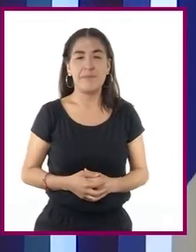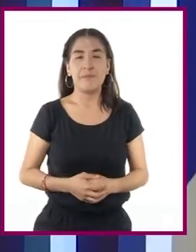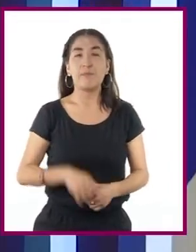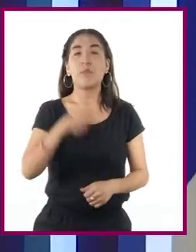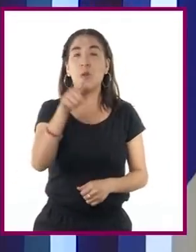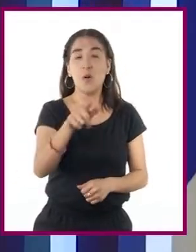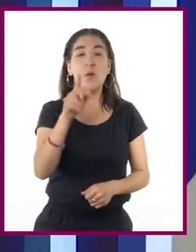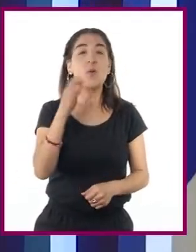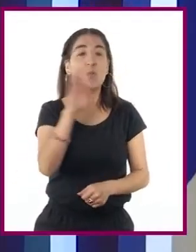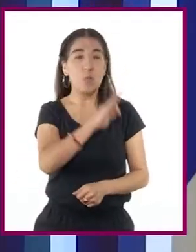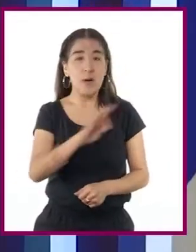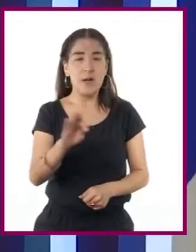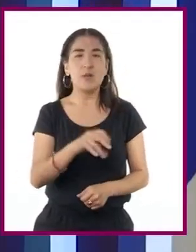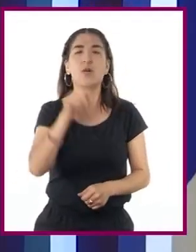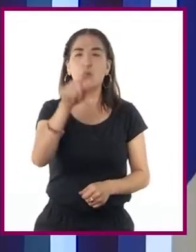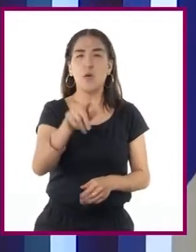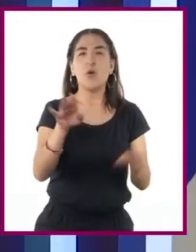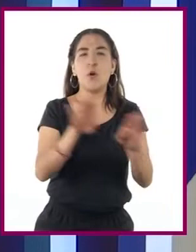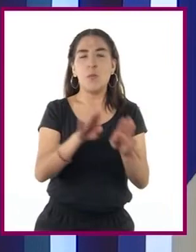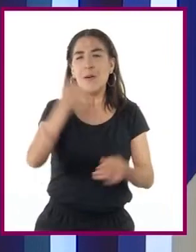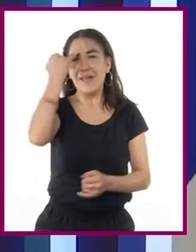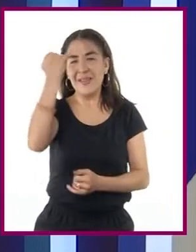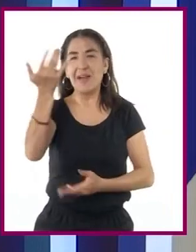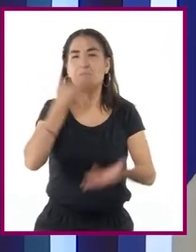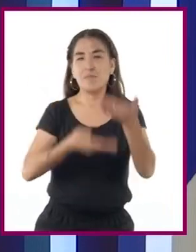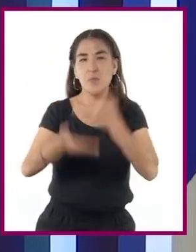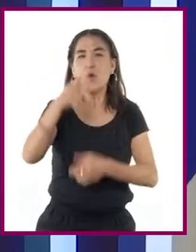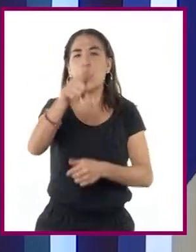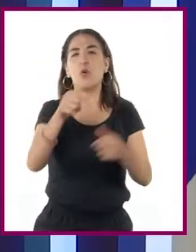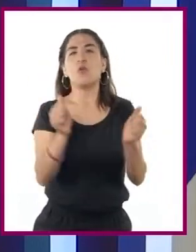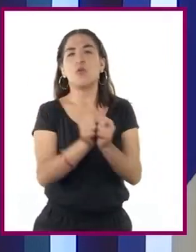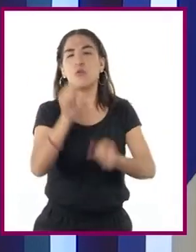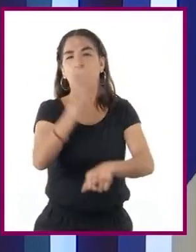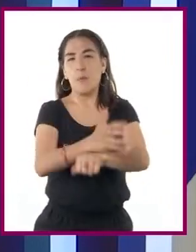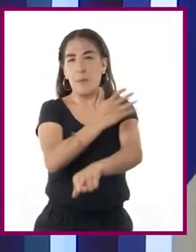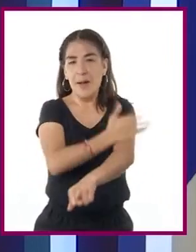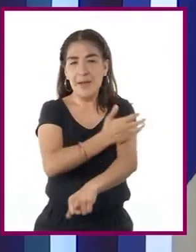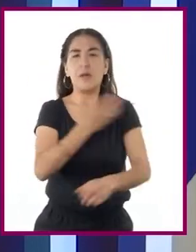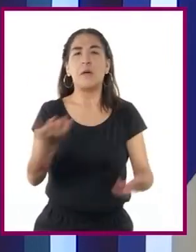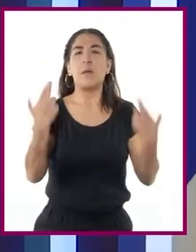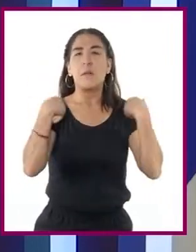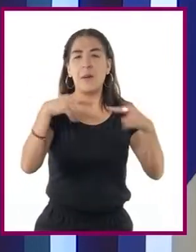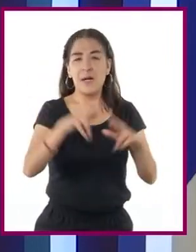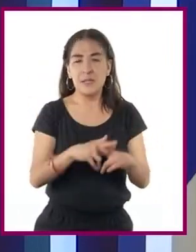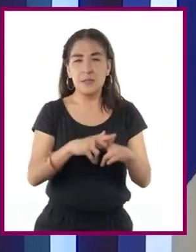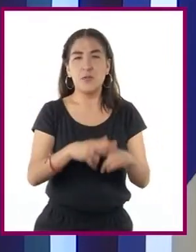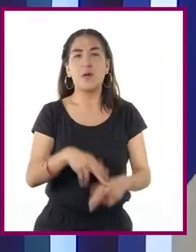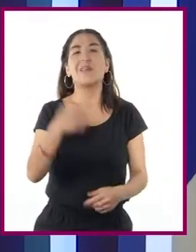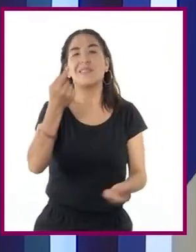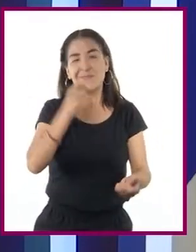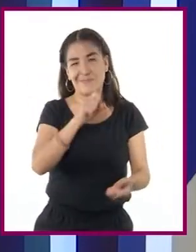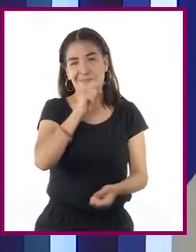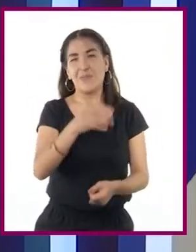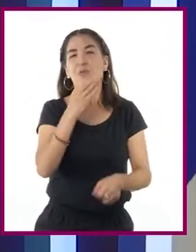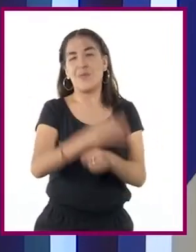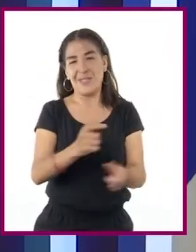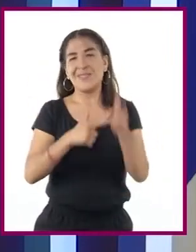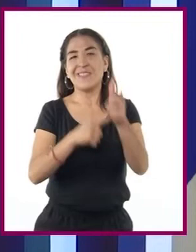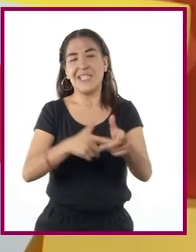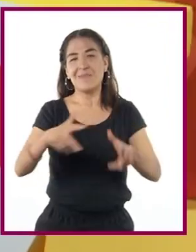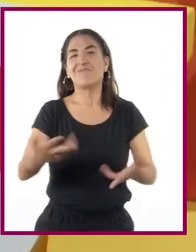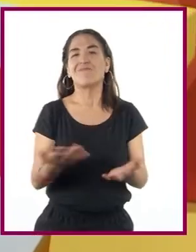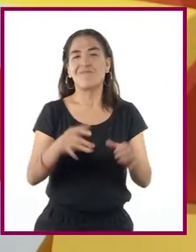la situación lo permite, hagan intercambio de ideas con sus compañeros y su maestro, sin olvidar que nos encontramos trabajando a